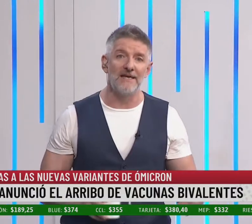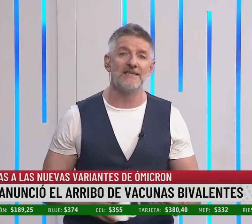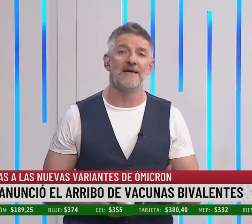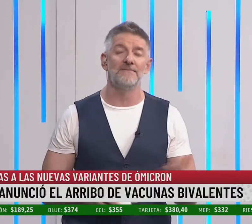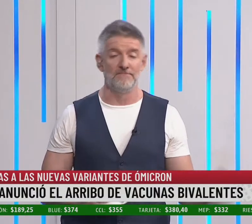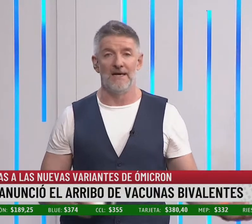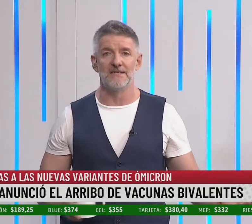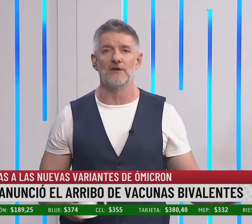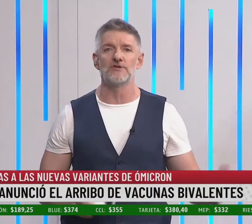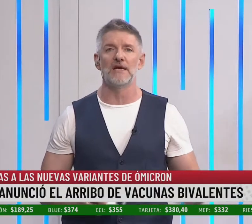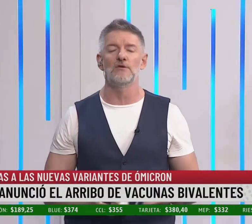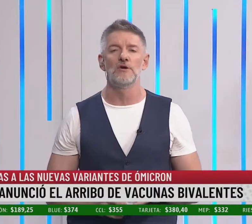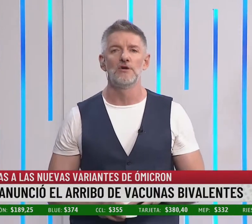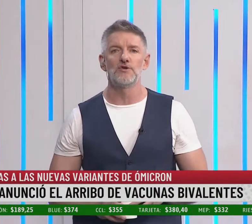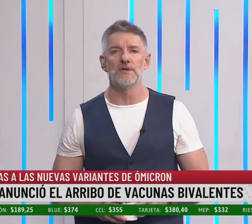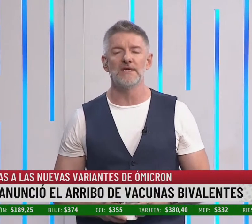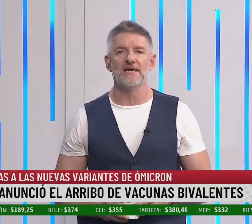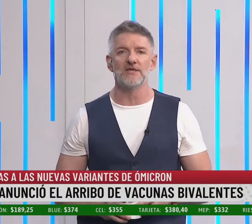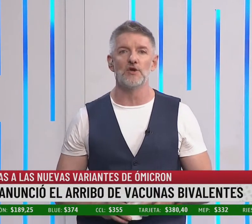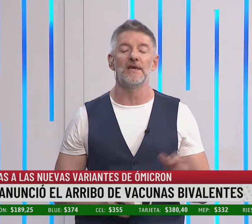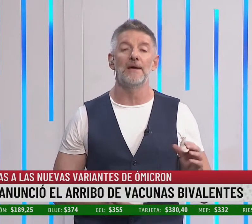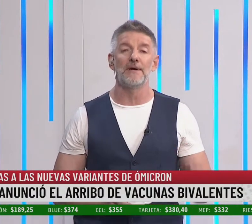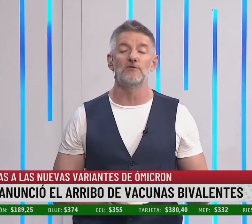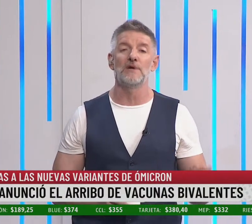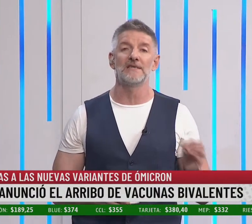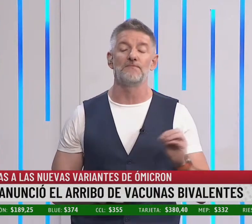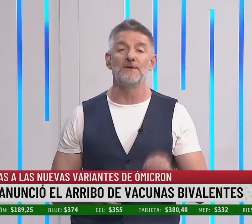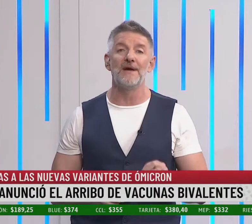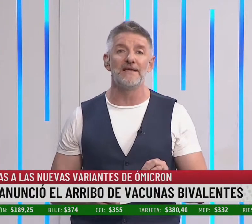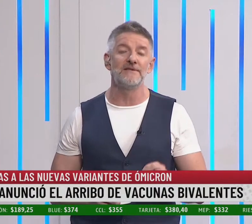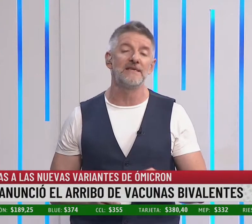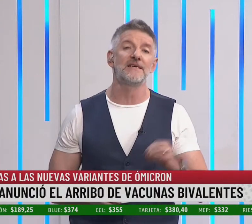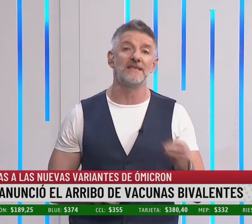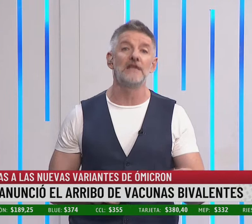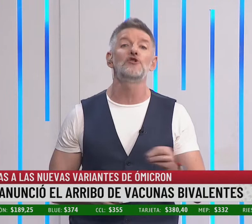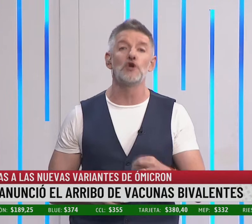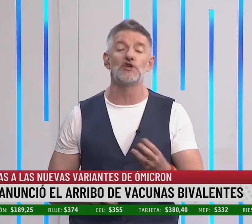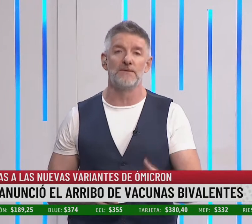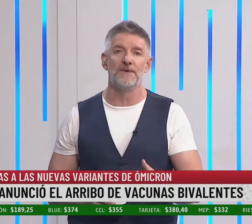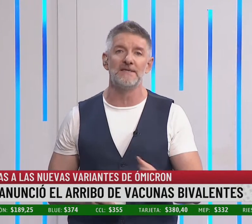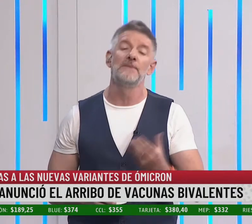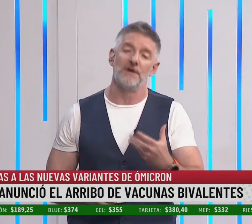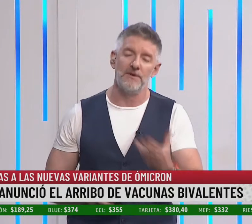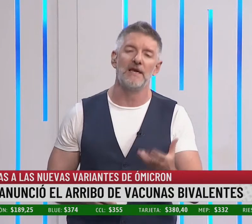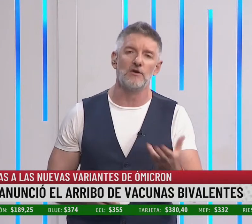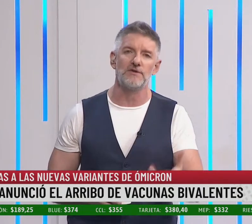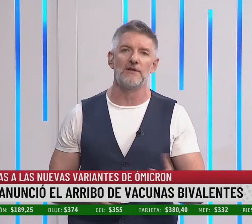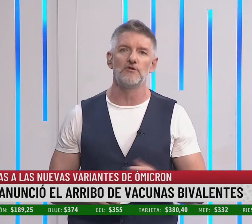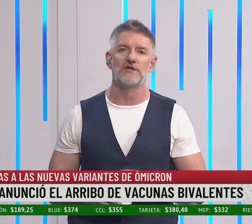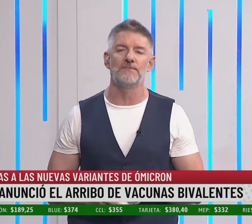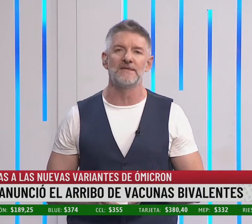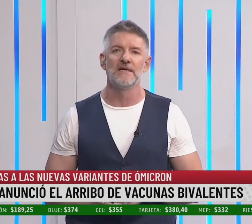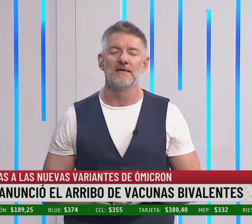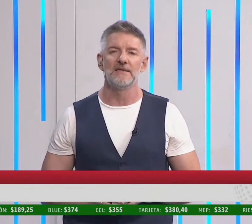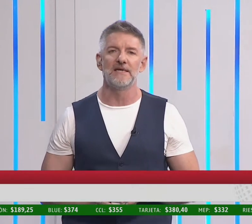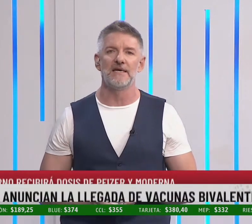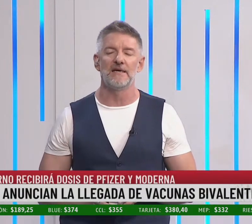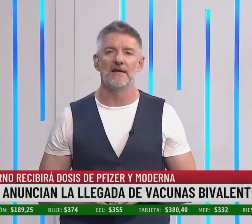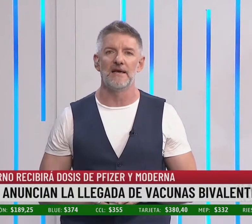que en el planeta más desarrollado se utiliza, que son las vacunas bivalentes, que tienen dos cepas, previenen contra dos